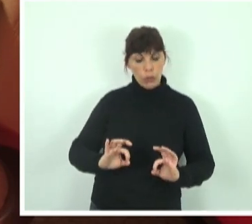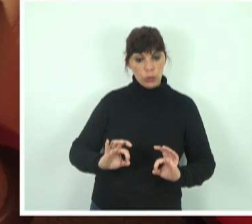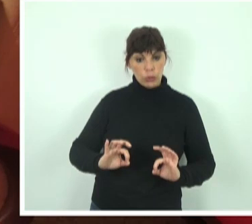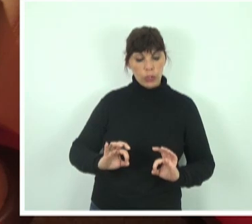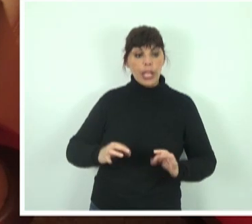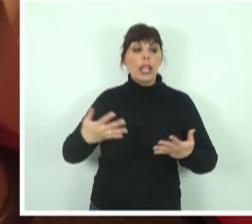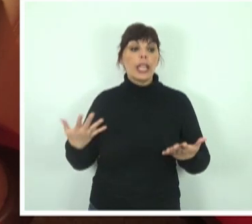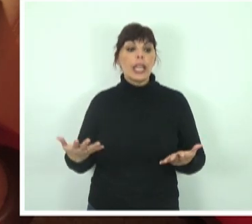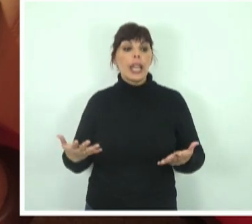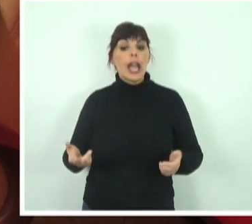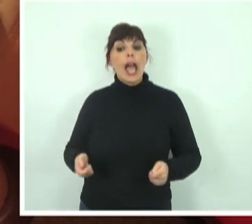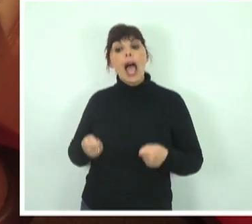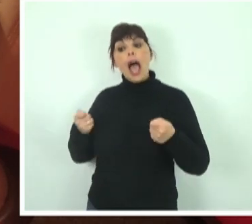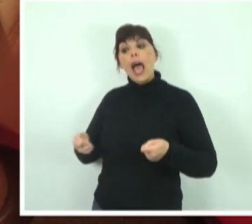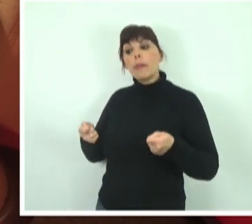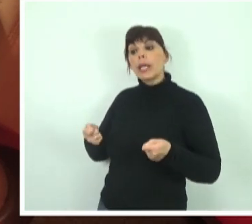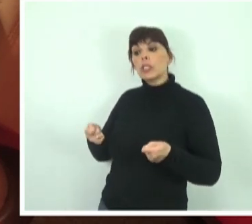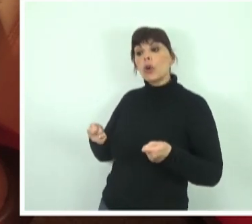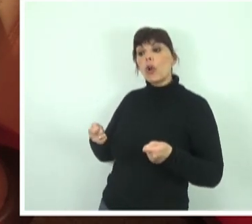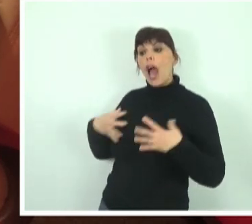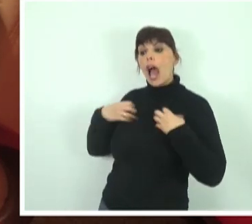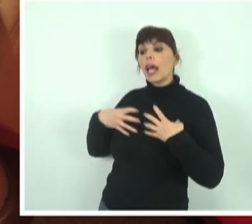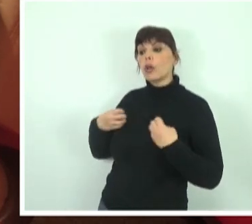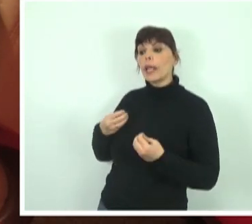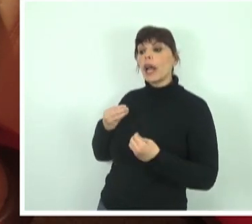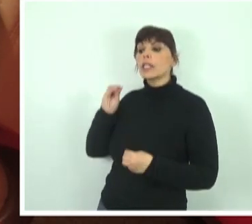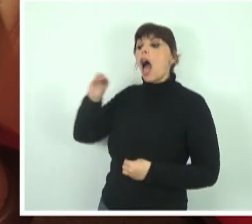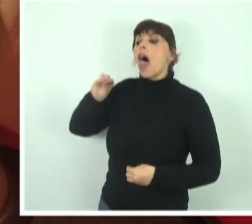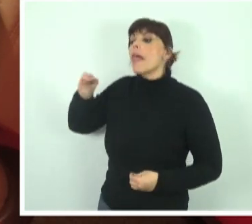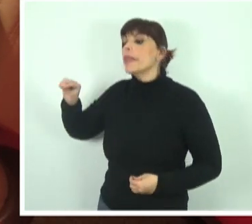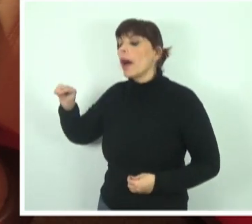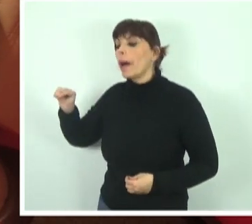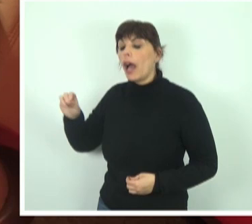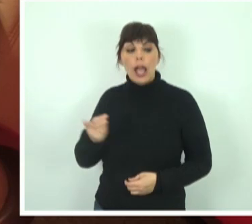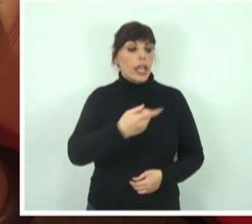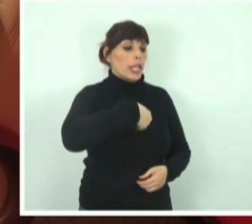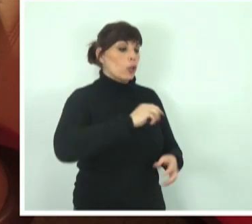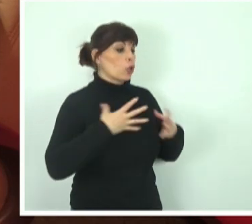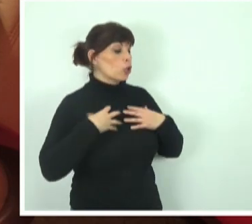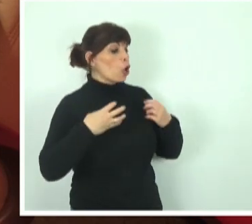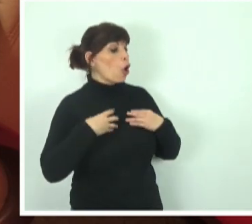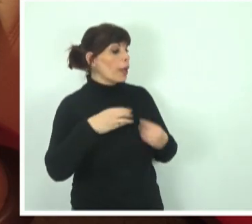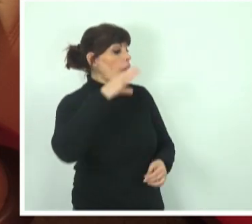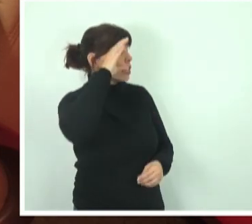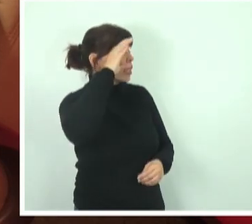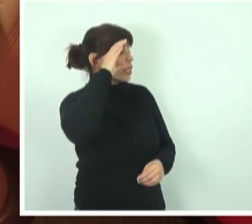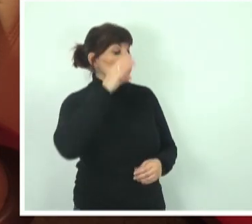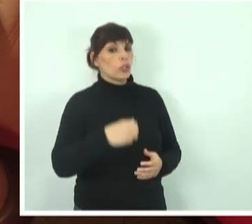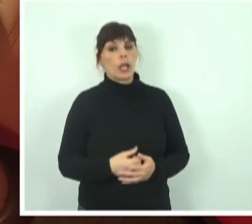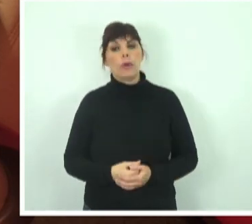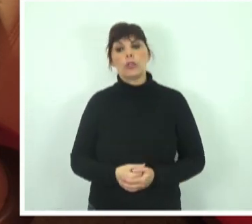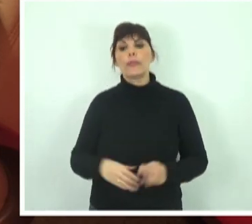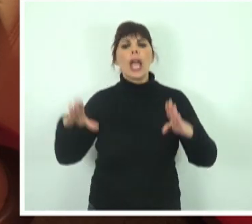voz. La autoridad máxima, la autoridad sobre una iglesia la